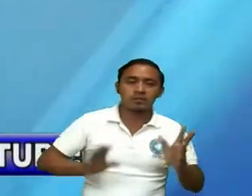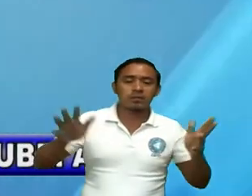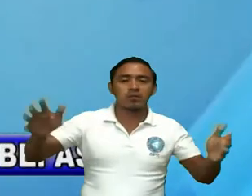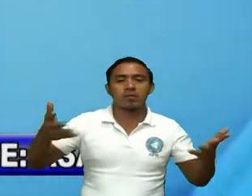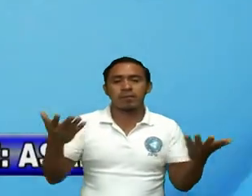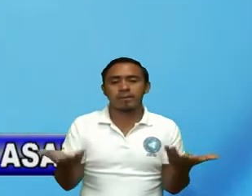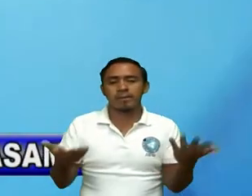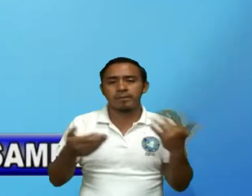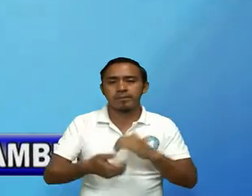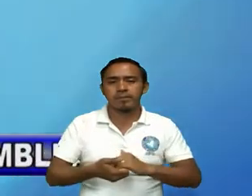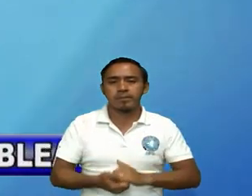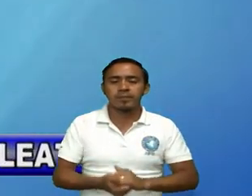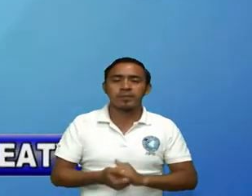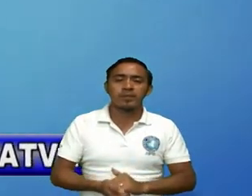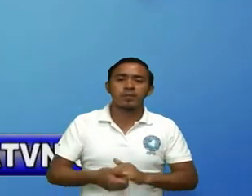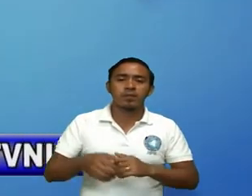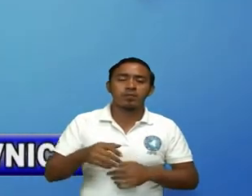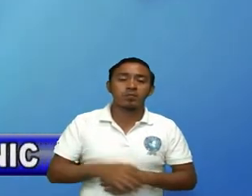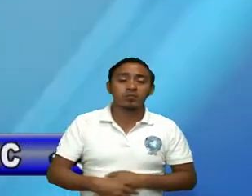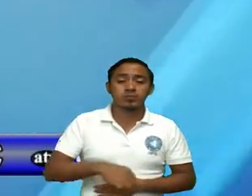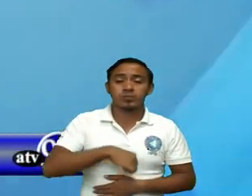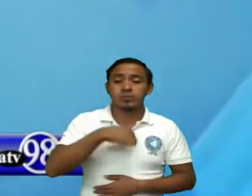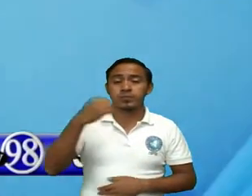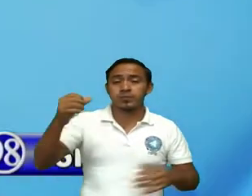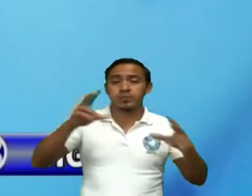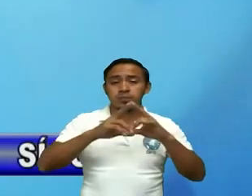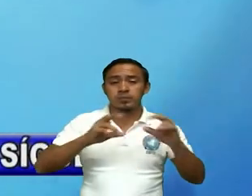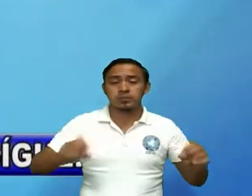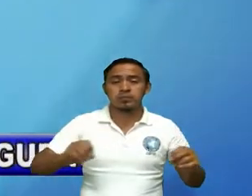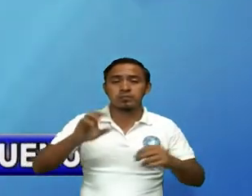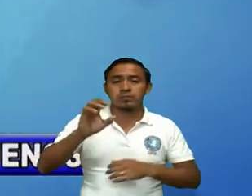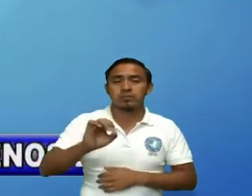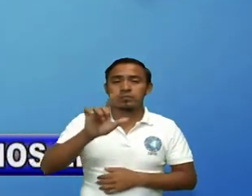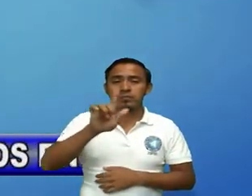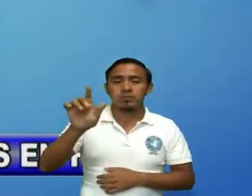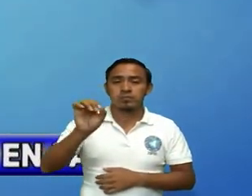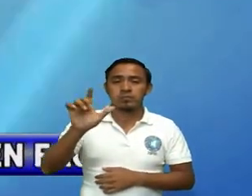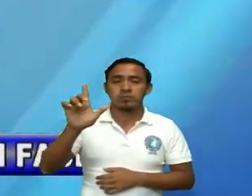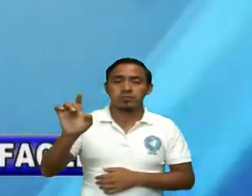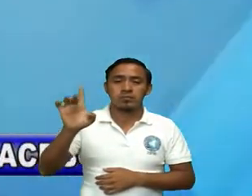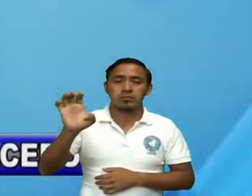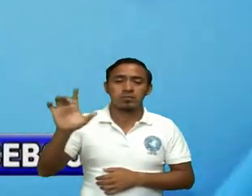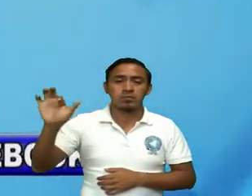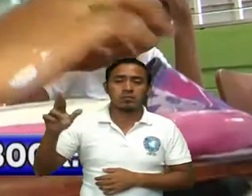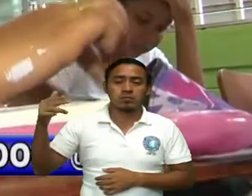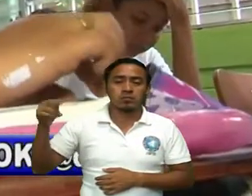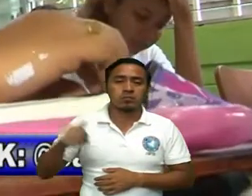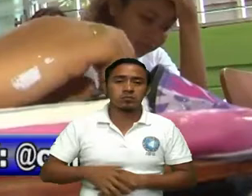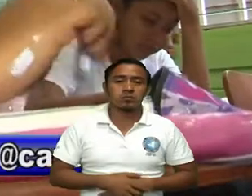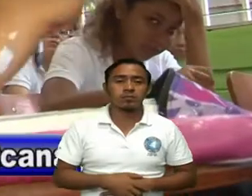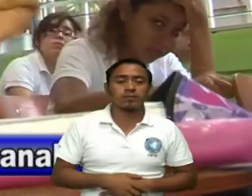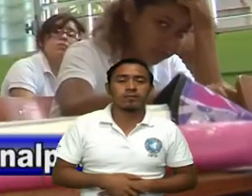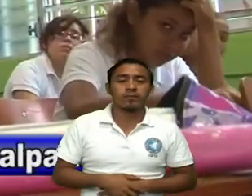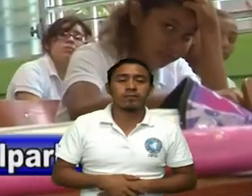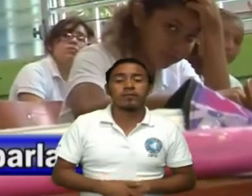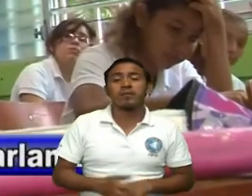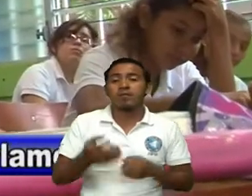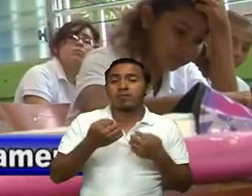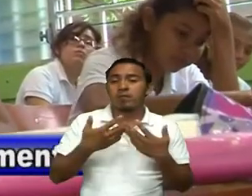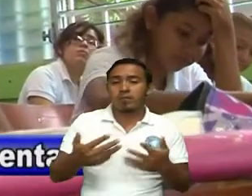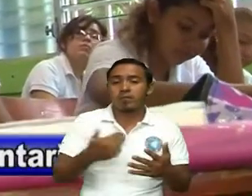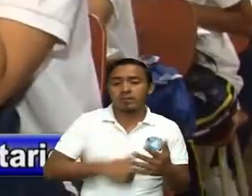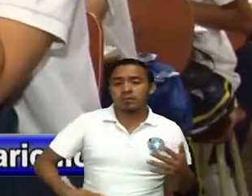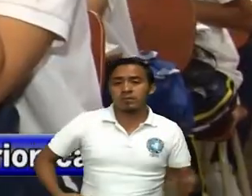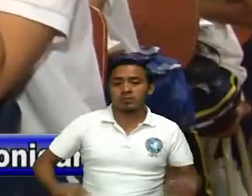querido compañero, hermano, orgullo de nuestro país, Otto de la Rocha López. Manifestó que el Ministerio